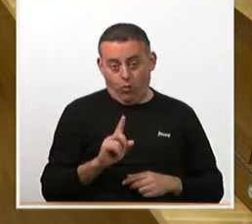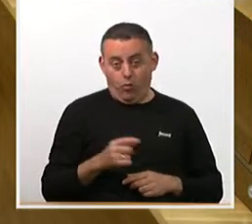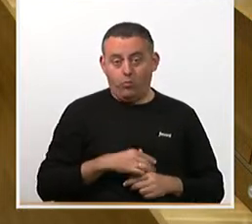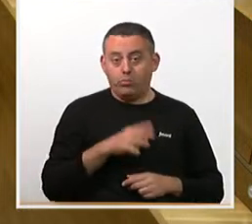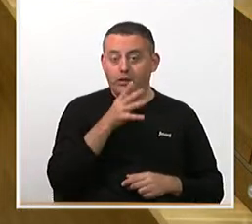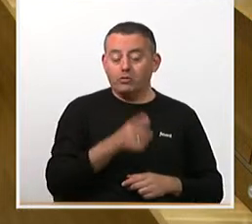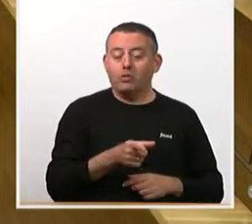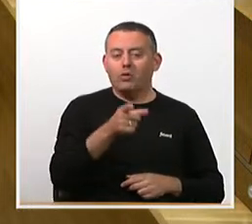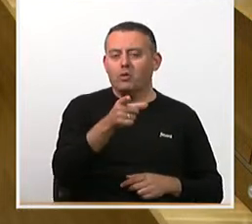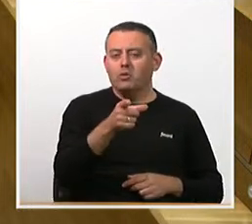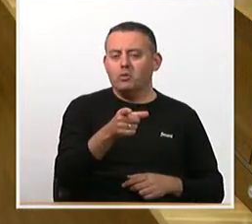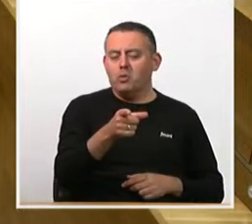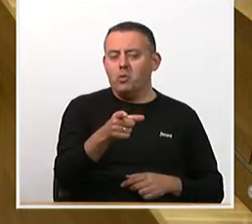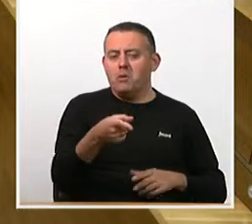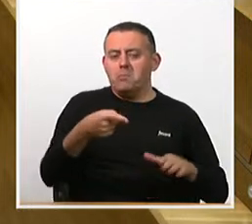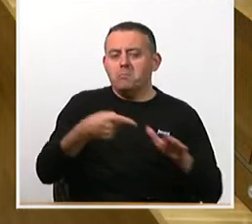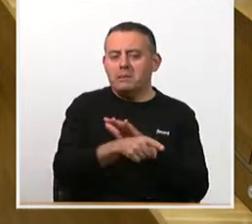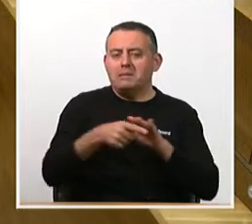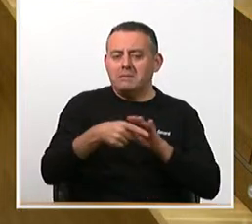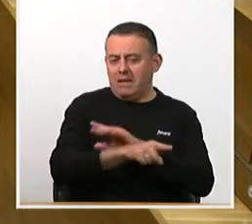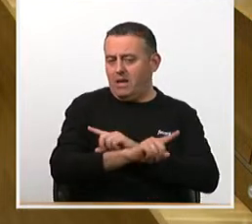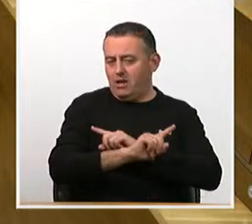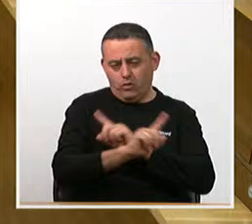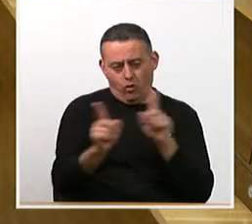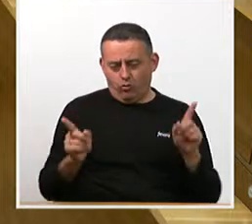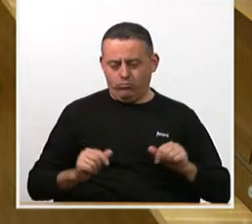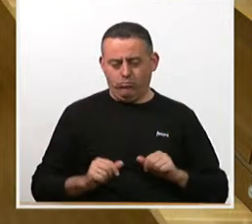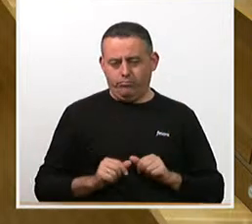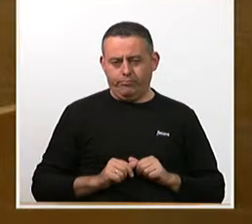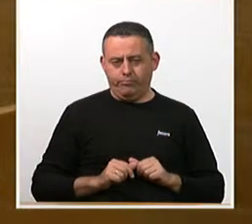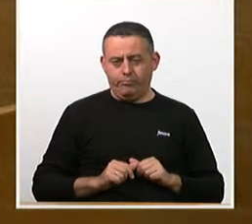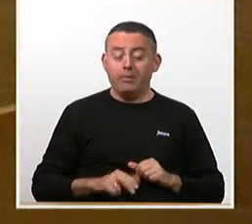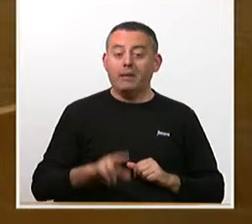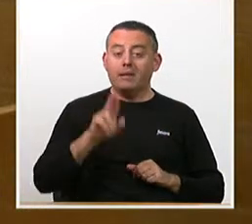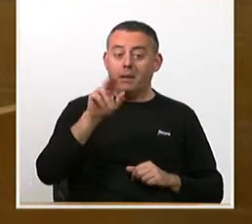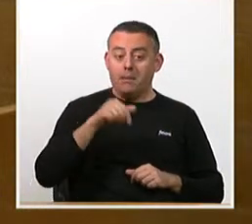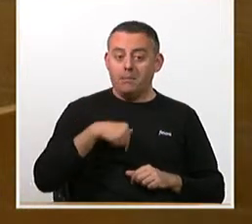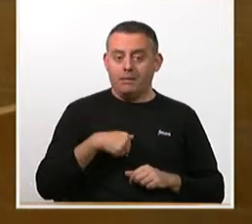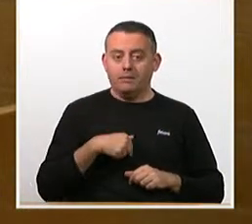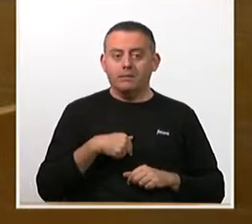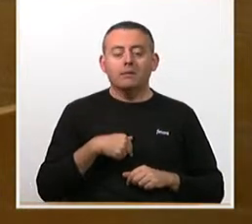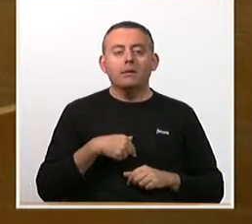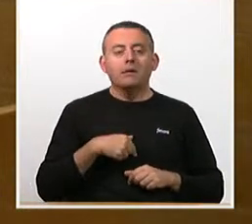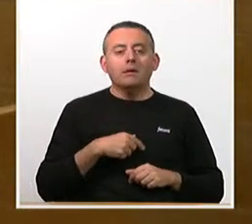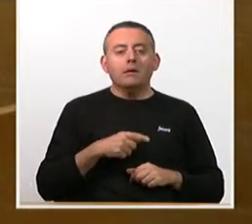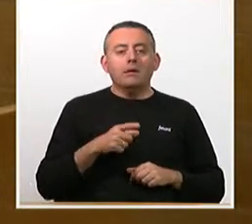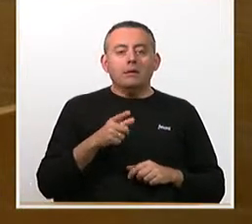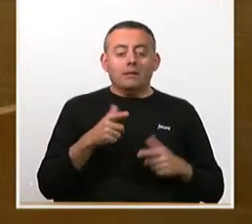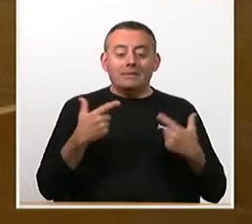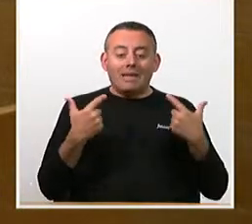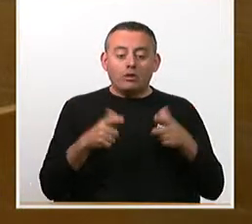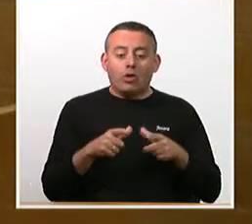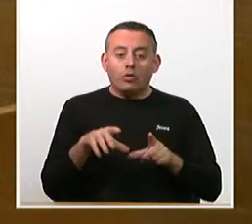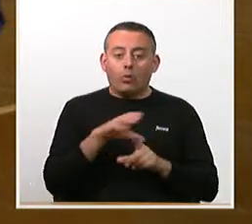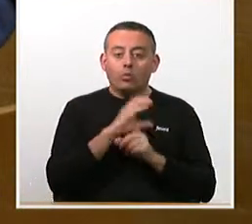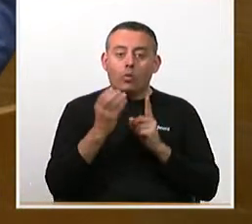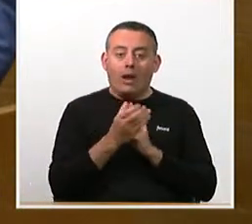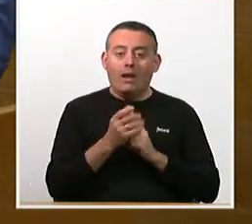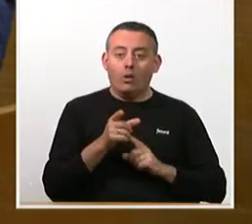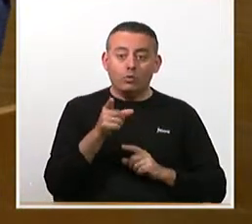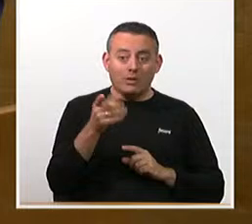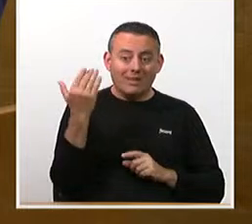ningú la realidad y me queda poco tiempo la realidad es que ustedes dejaron este sector cultural hecho una birria